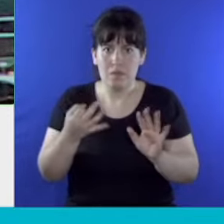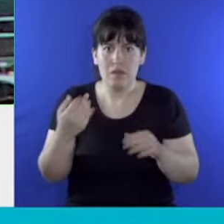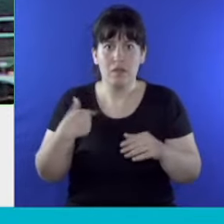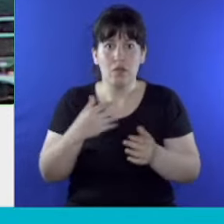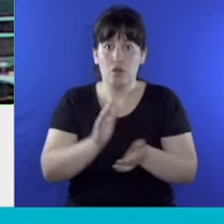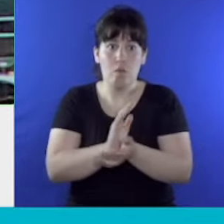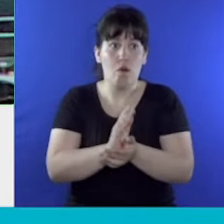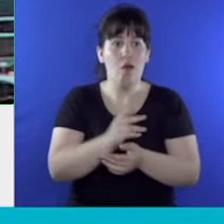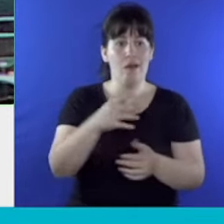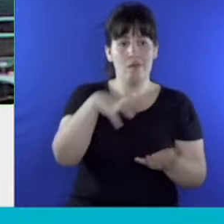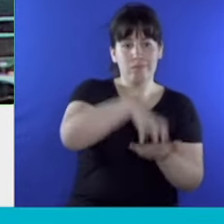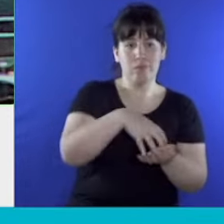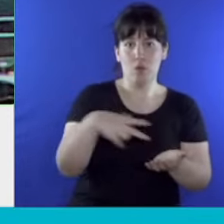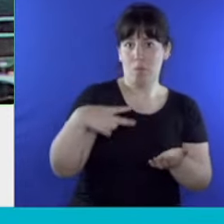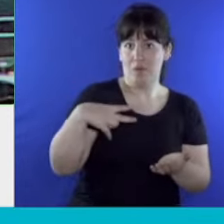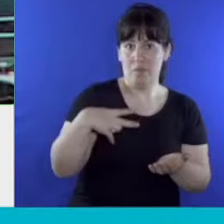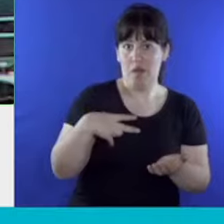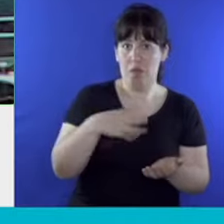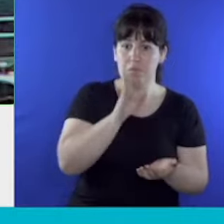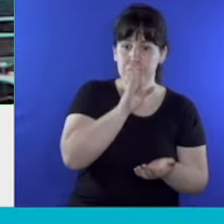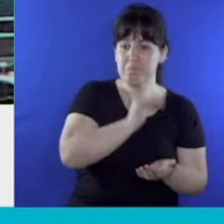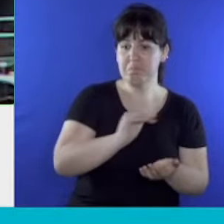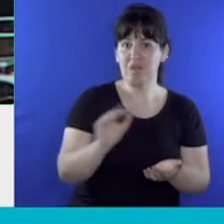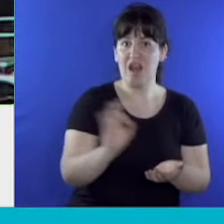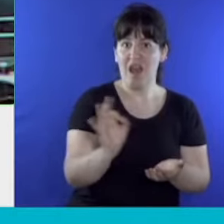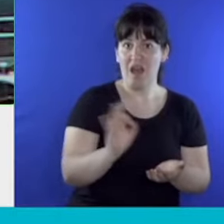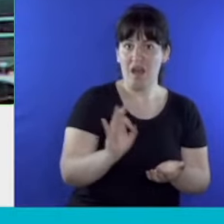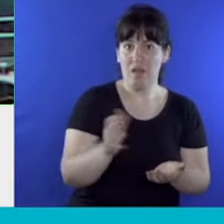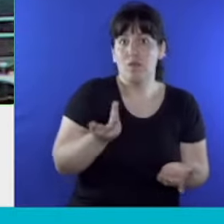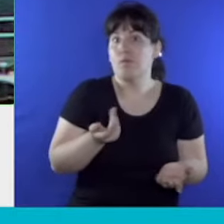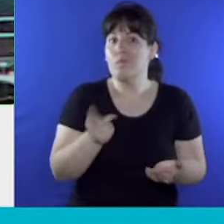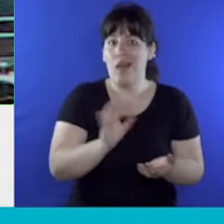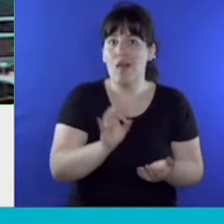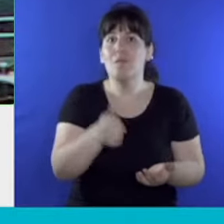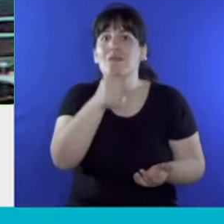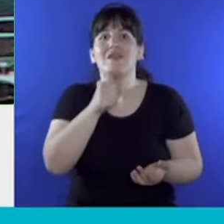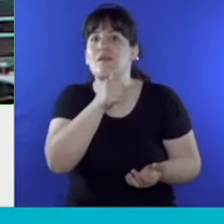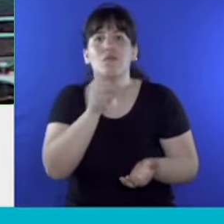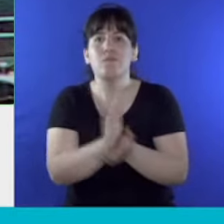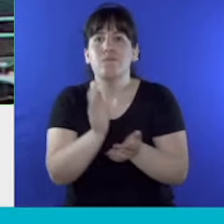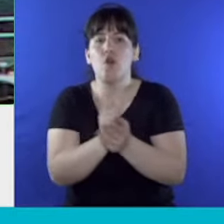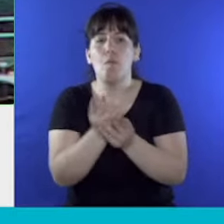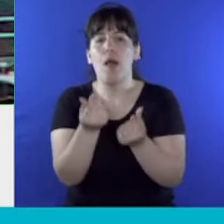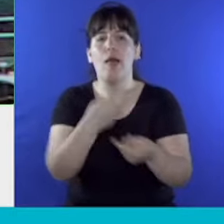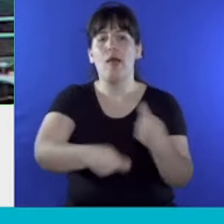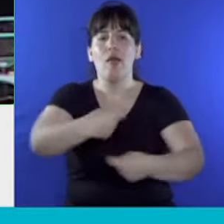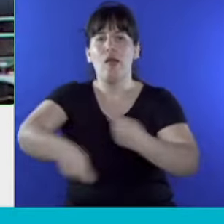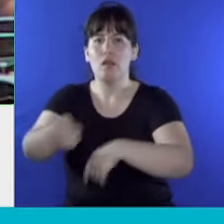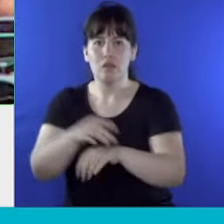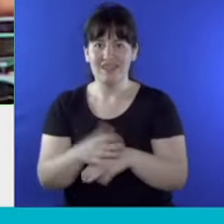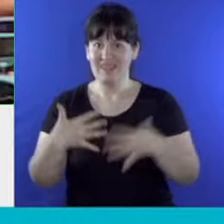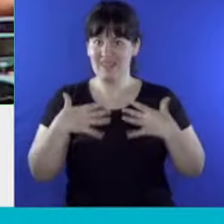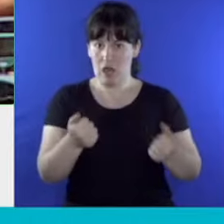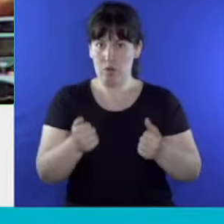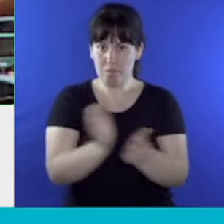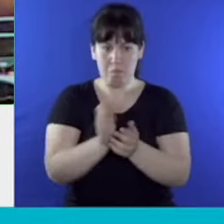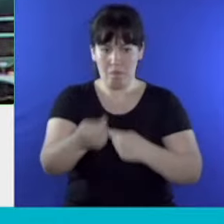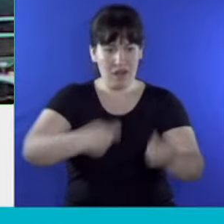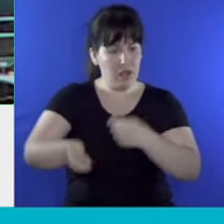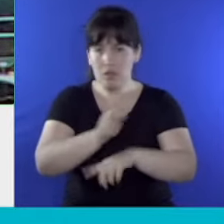hacer los privados. Y no lo hacen. Pero el medicamento no es una mercancía. La salud no es un mercado.